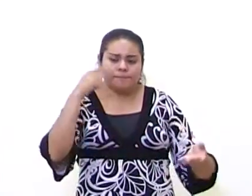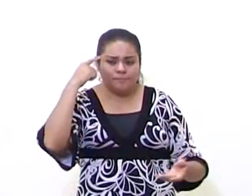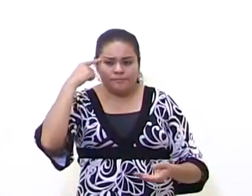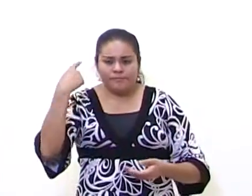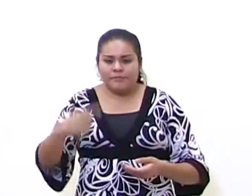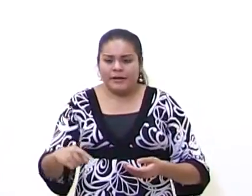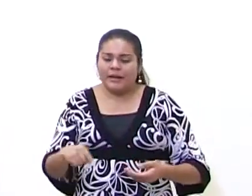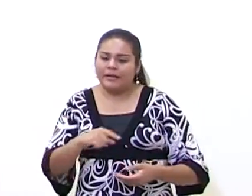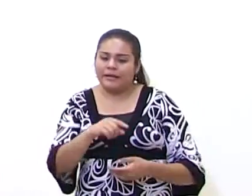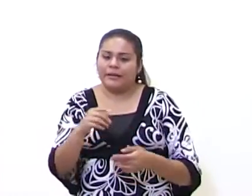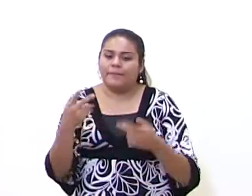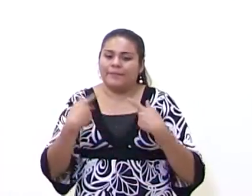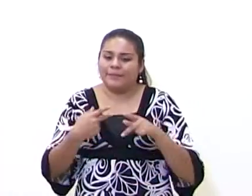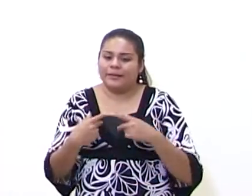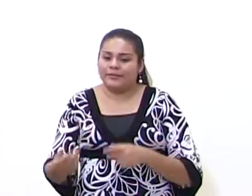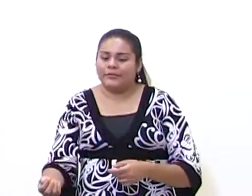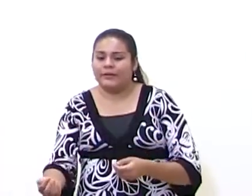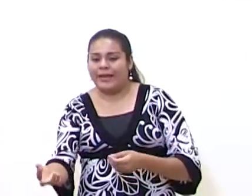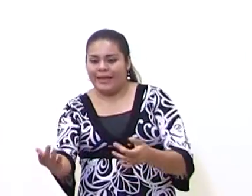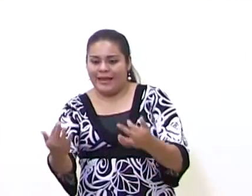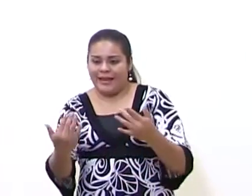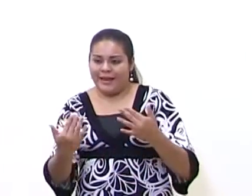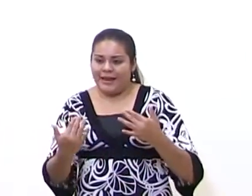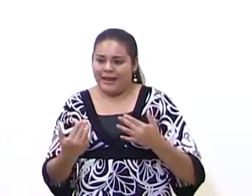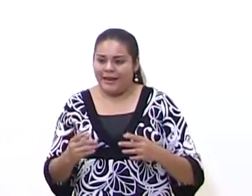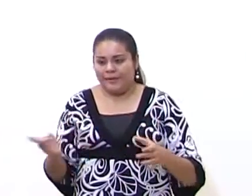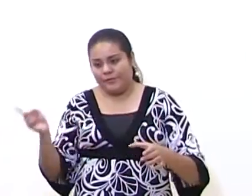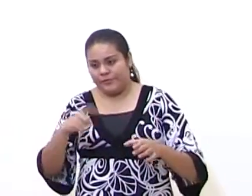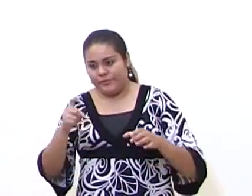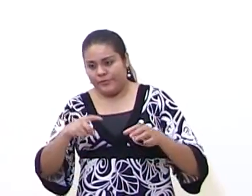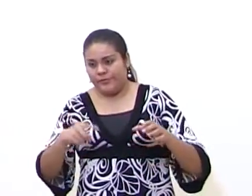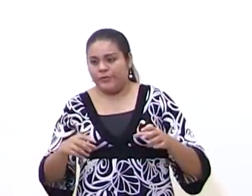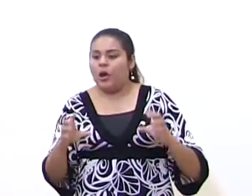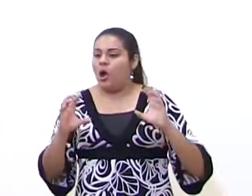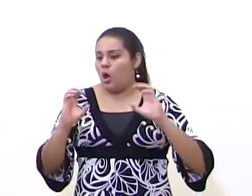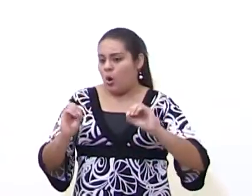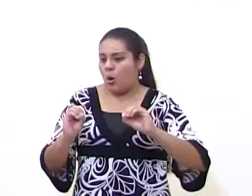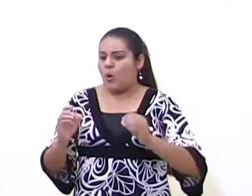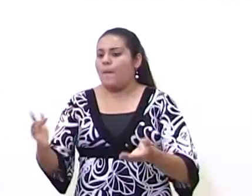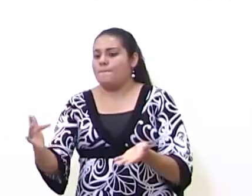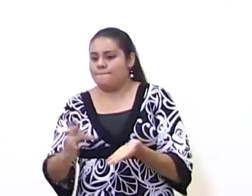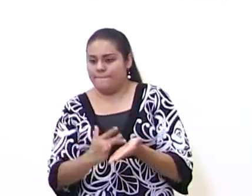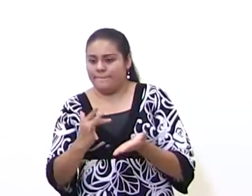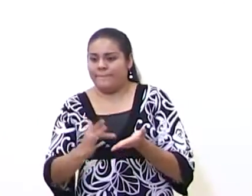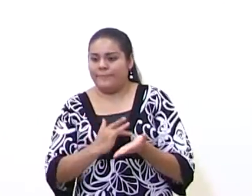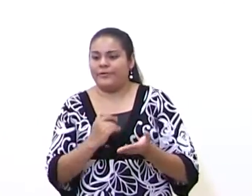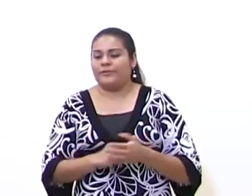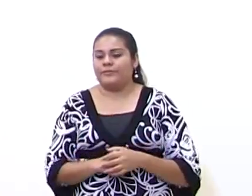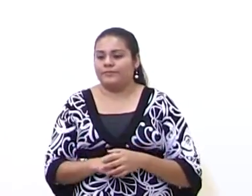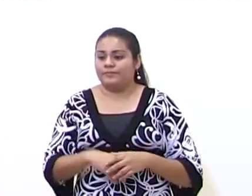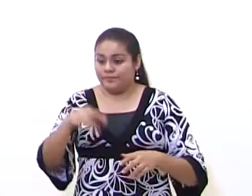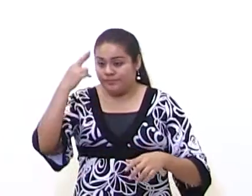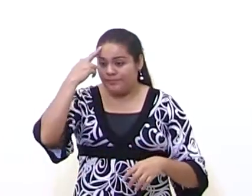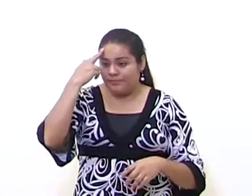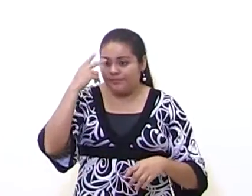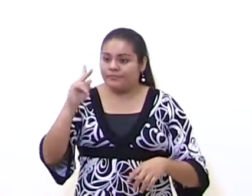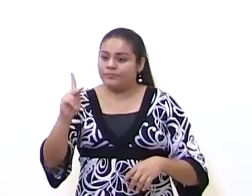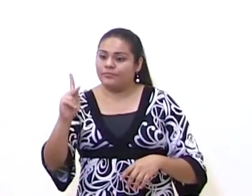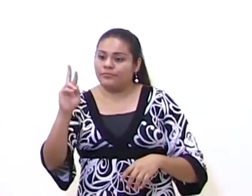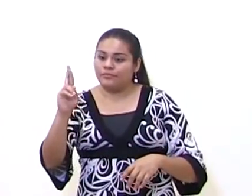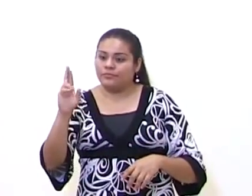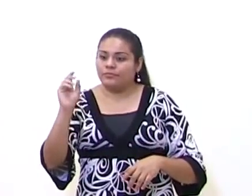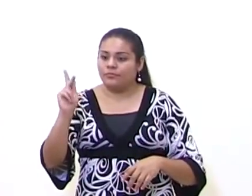seguidores. Es importante que recalquemos eso, que hay una diferencia entonces entre publicidad y propaganda.